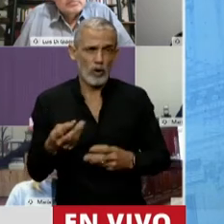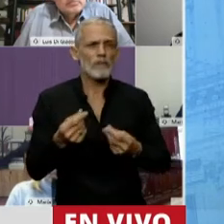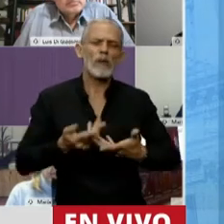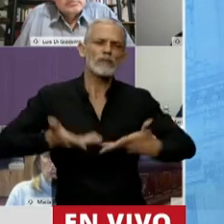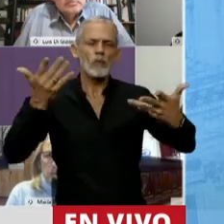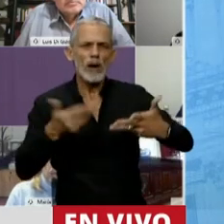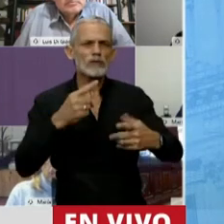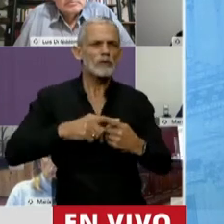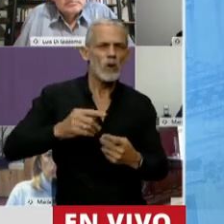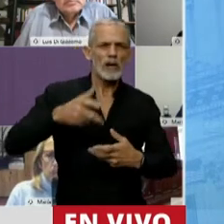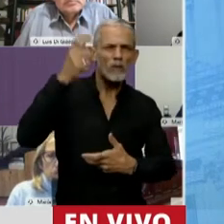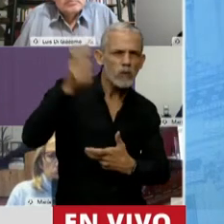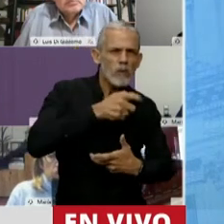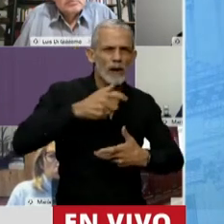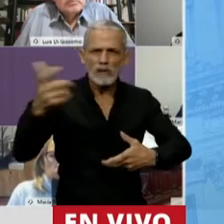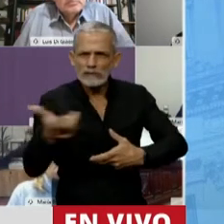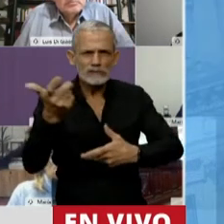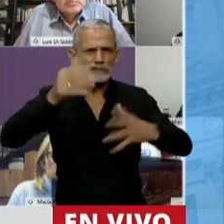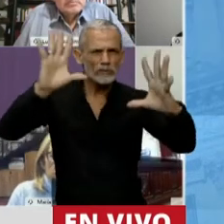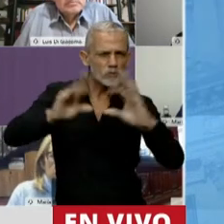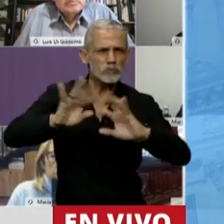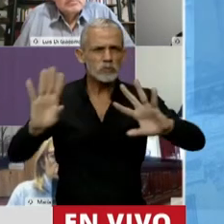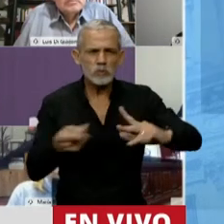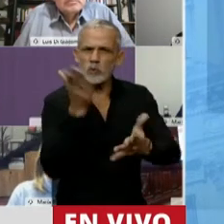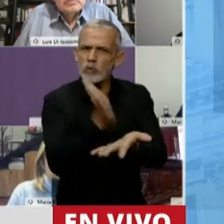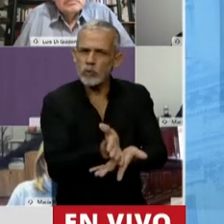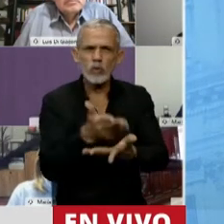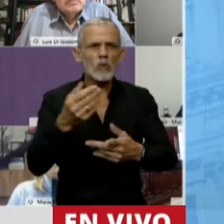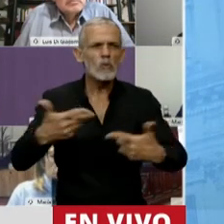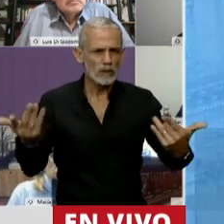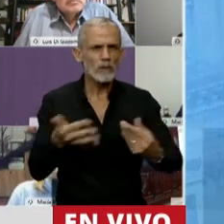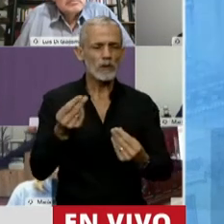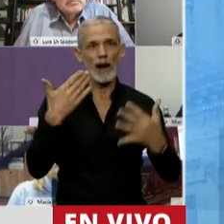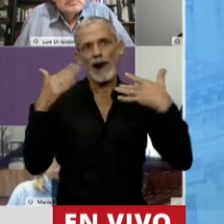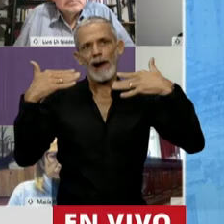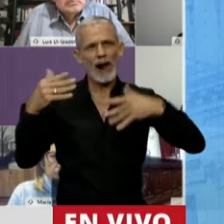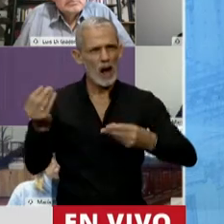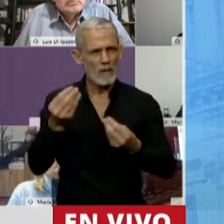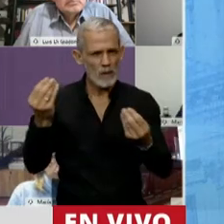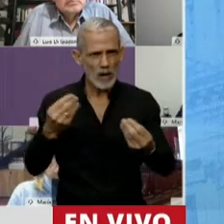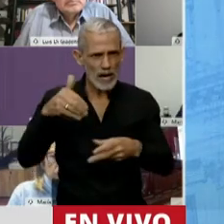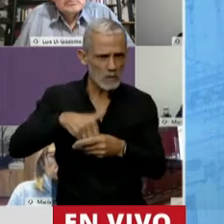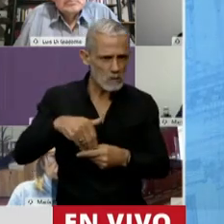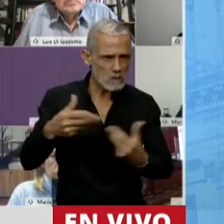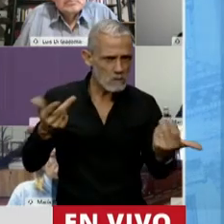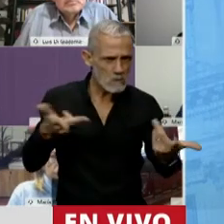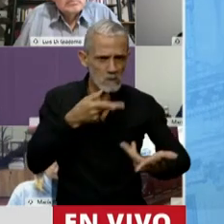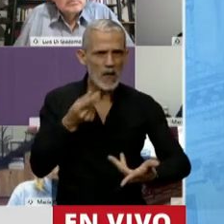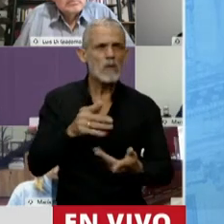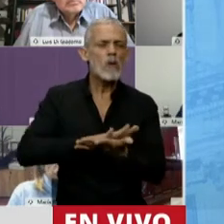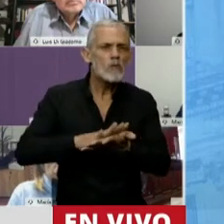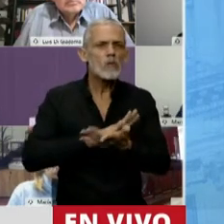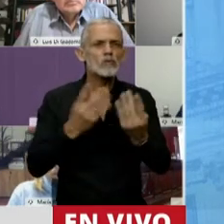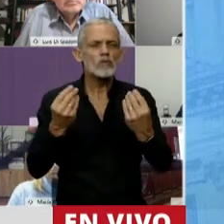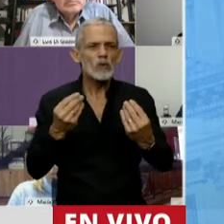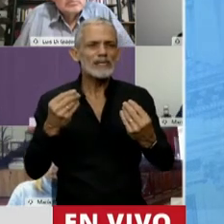de fuego, establecer y tipificar nuevos delitos ambientales. ¿Por qué se excusan en propuestas para reparar o ir detrás